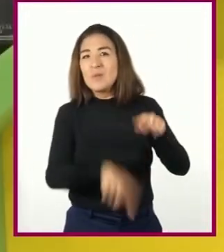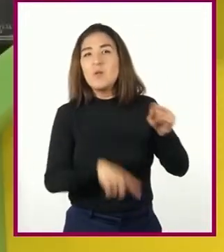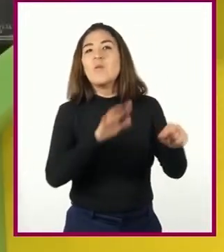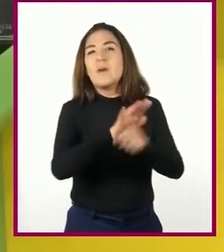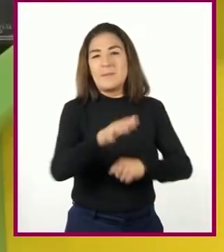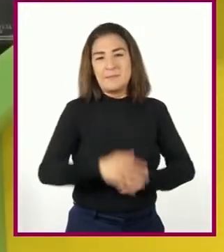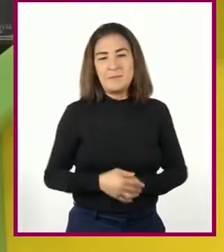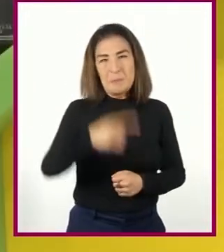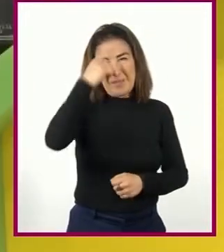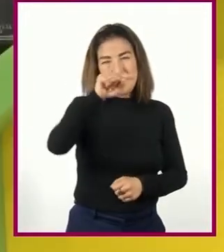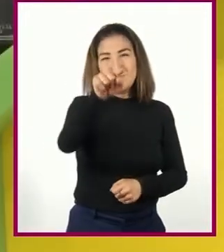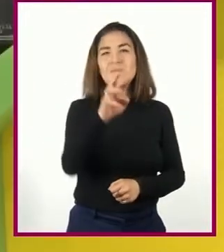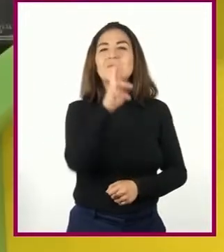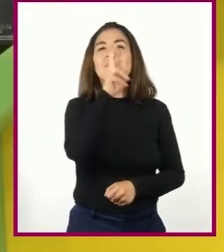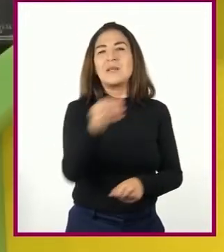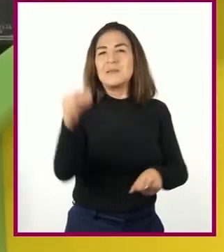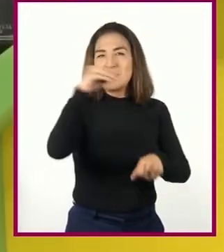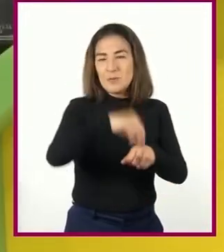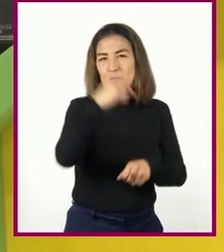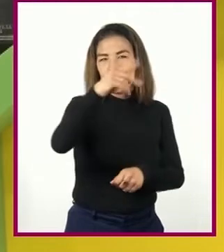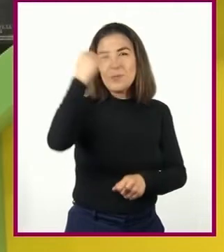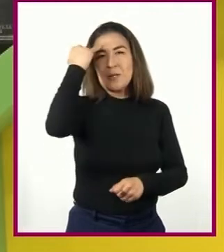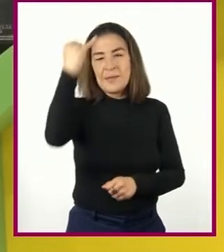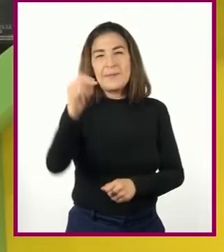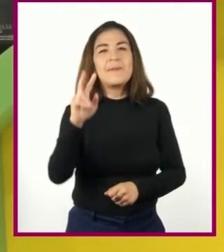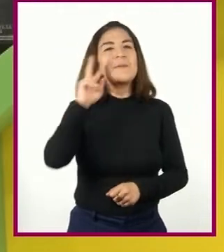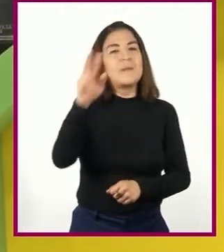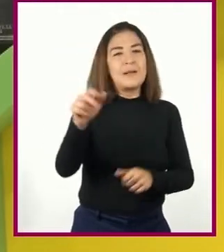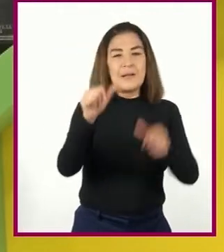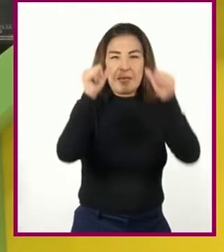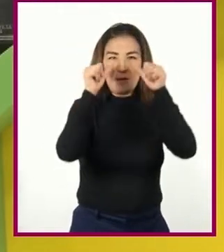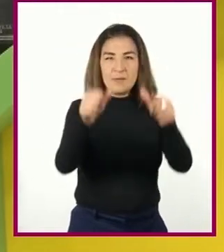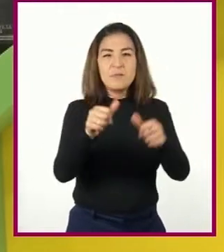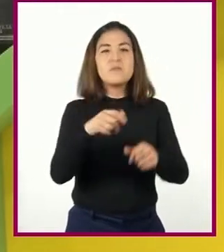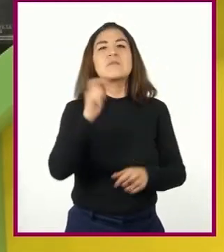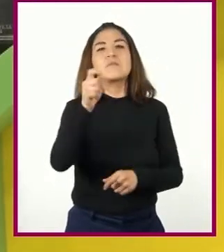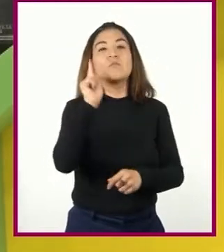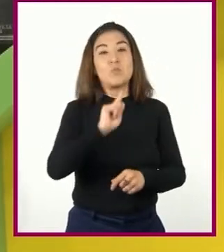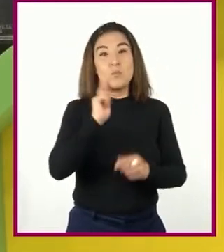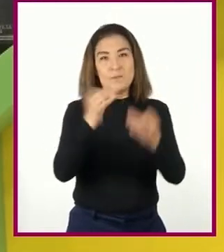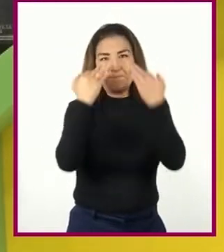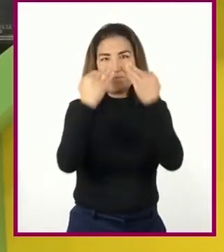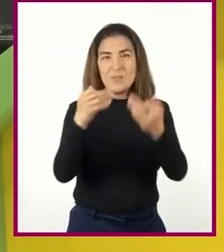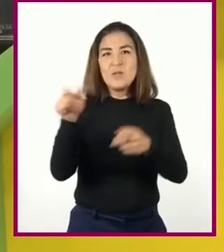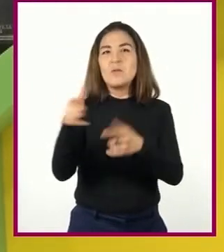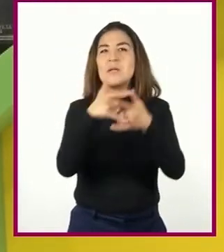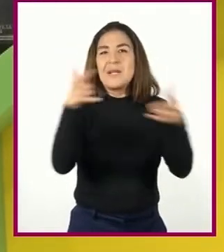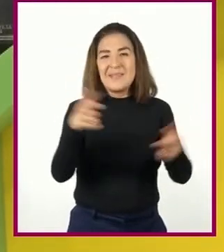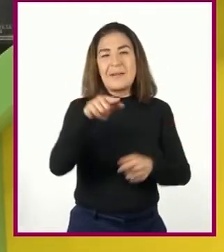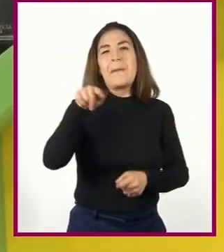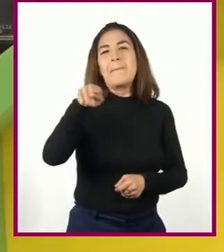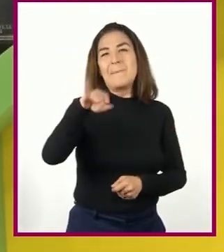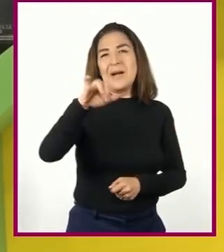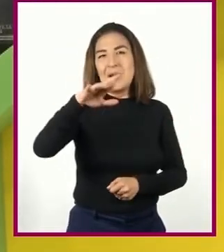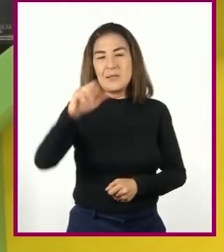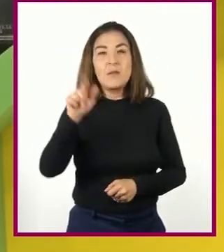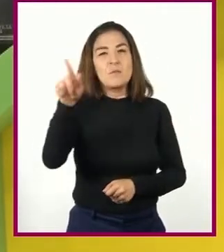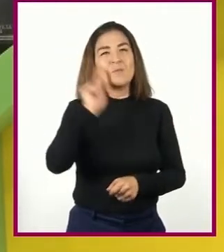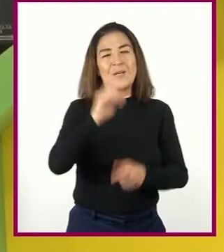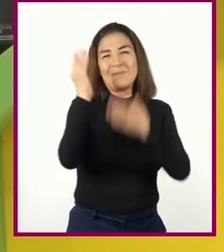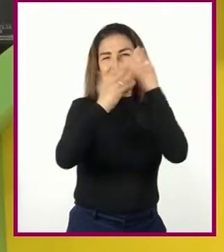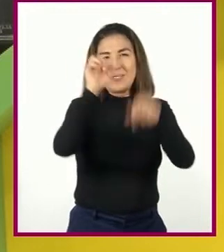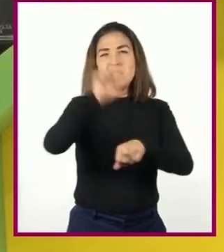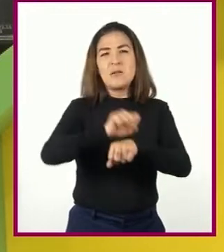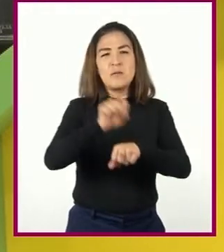Para complementar sus respuestas e ideas, escuchen con atención el testimonio de María, una estudiante de secundaria que nos